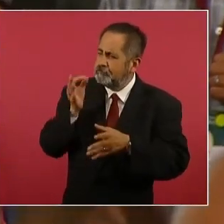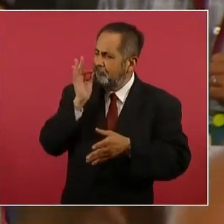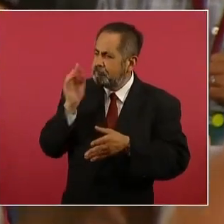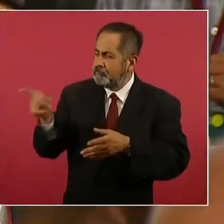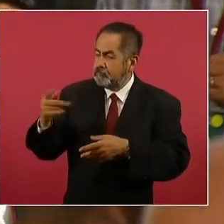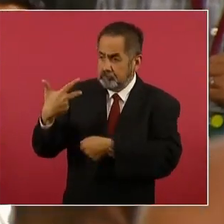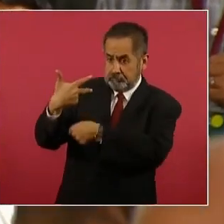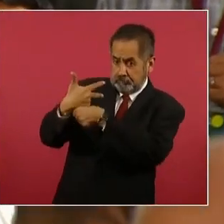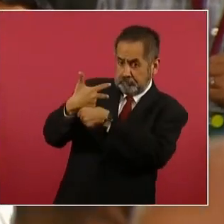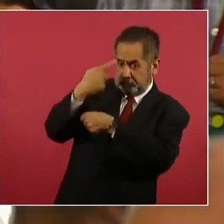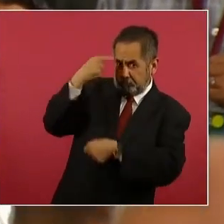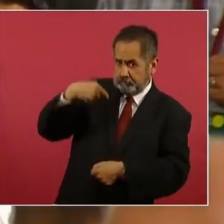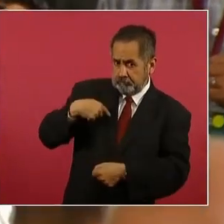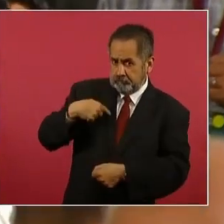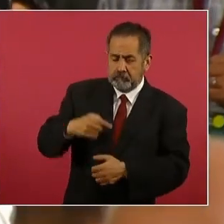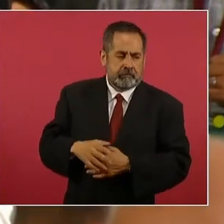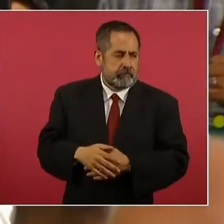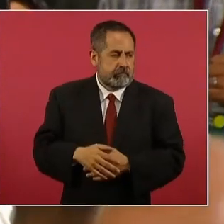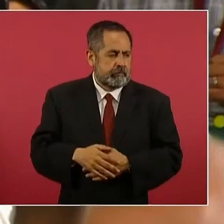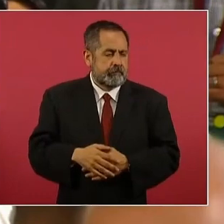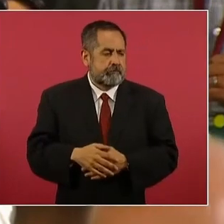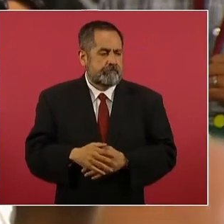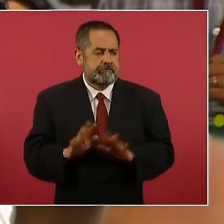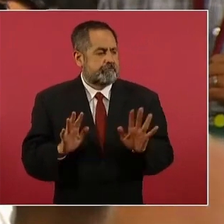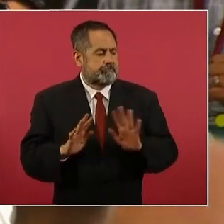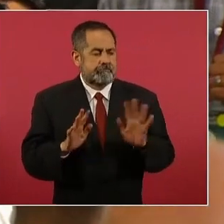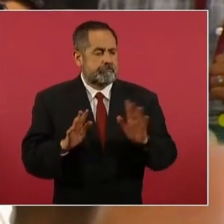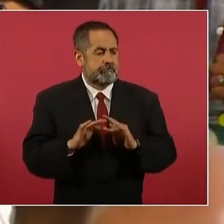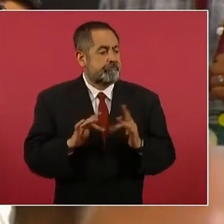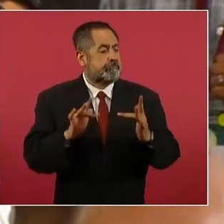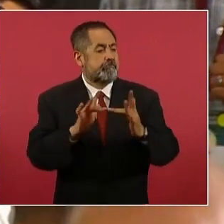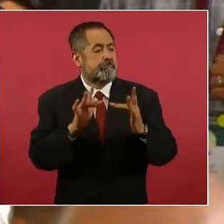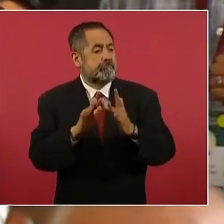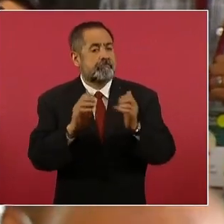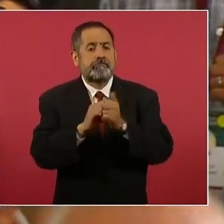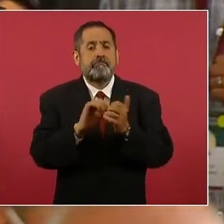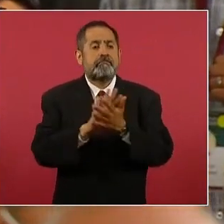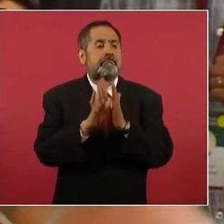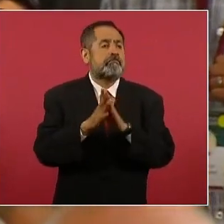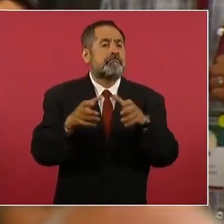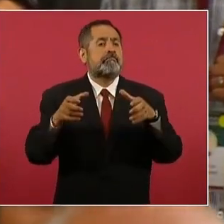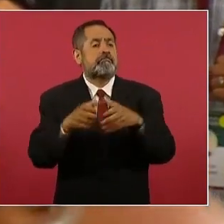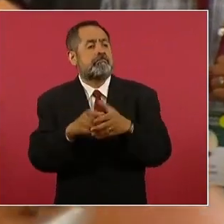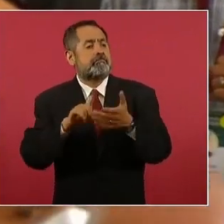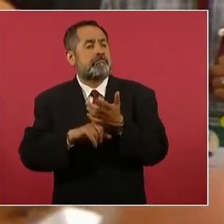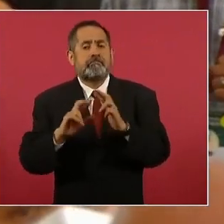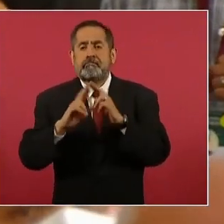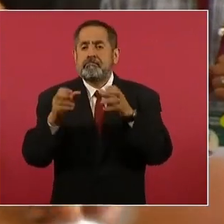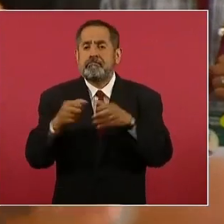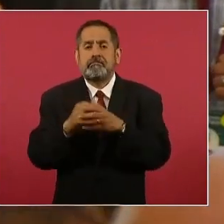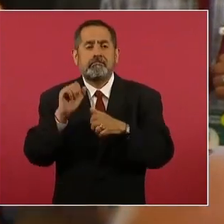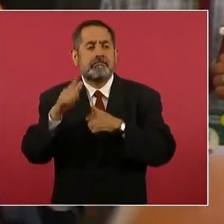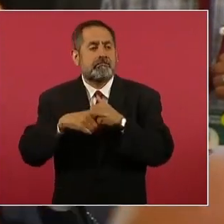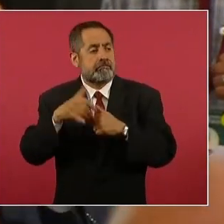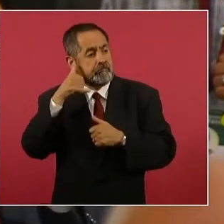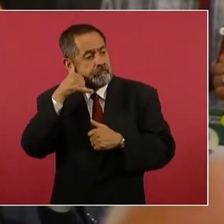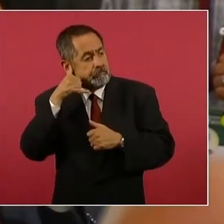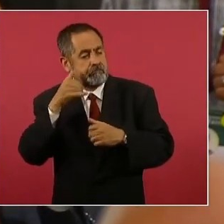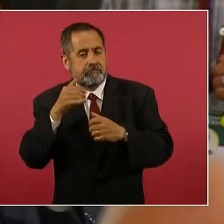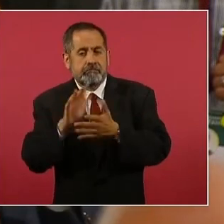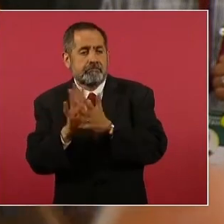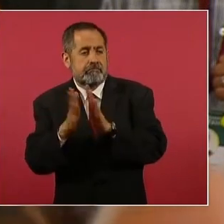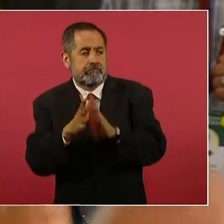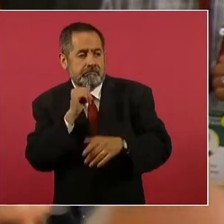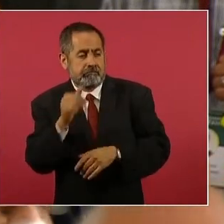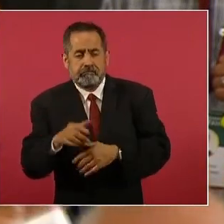grababas? Nunca tuvo contacto con ningún miembro de la delincuencia organizada, Nunca. ni una reunión en privada, ni una llamada telefónica, ninguna